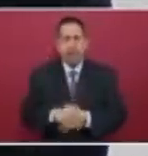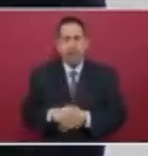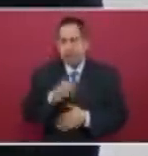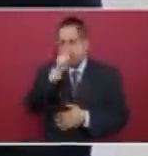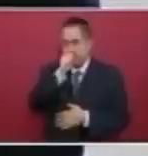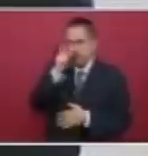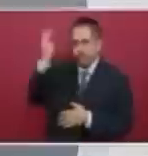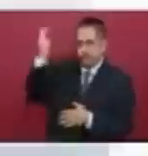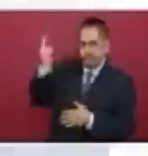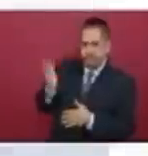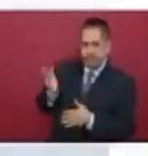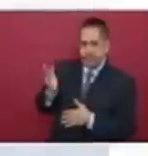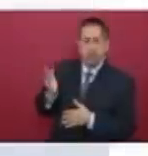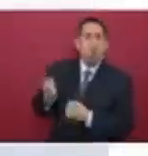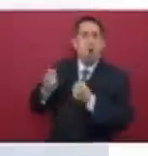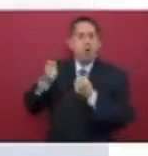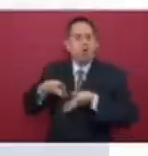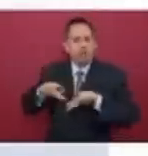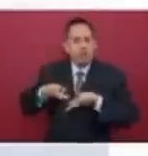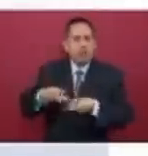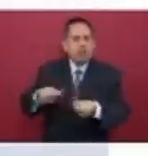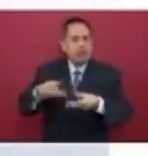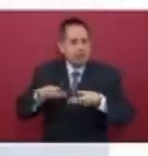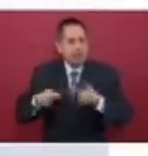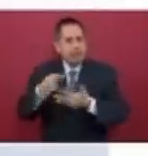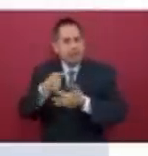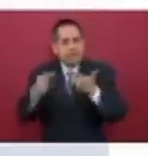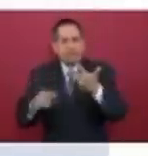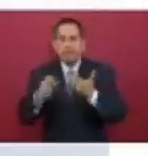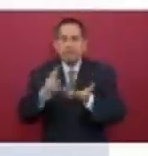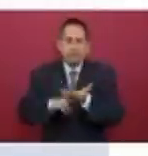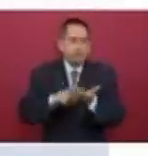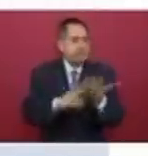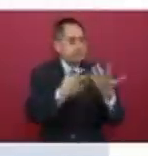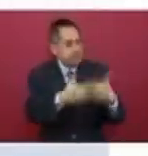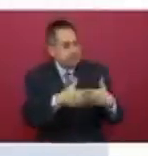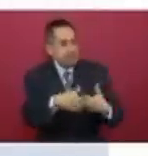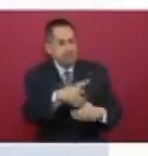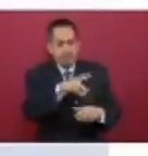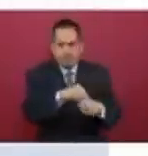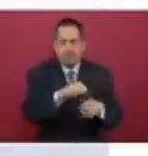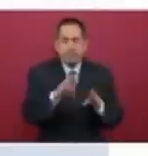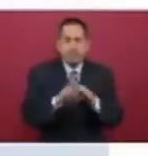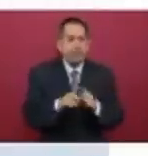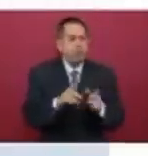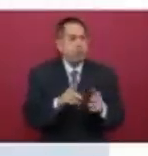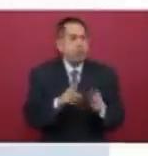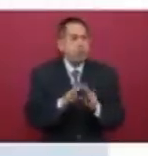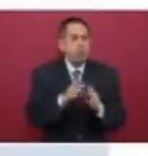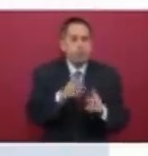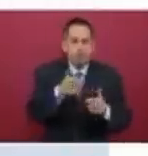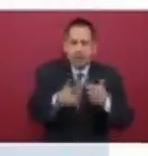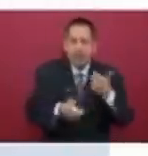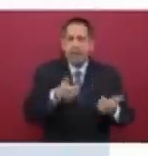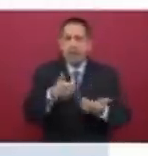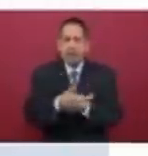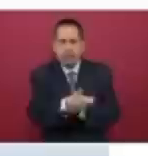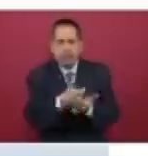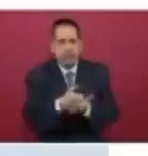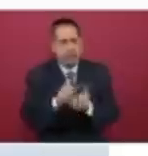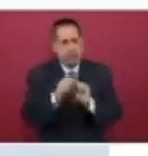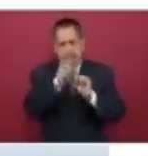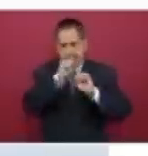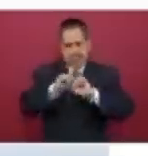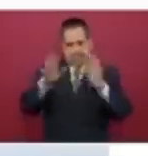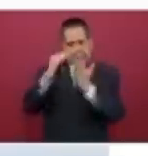generales de cuánto costó en específico la termoeléctrica y cómo se financió y todas las especificaciones técnicas